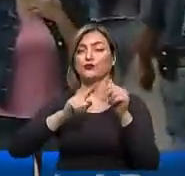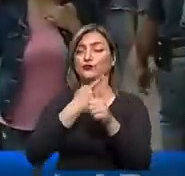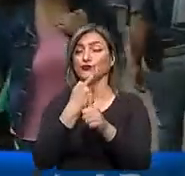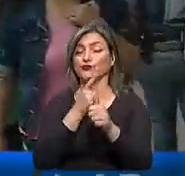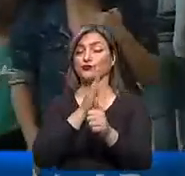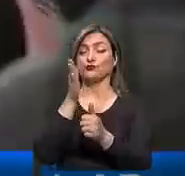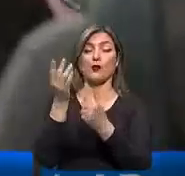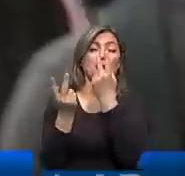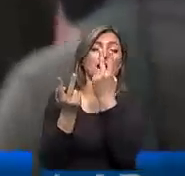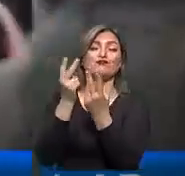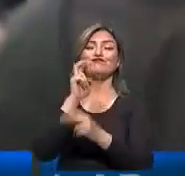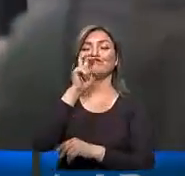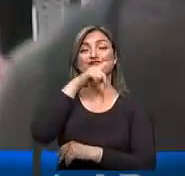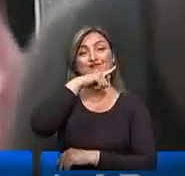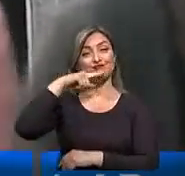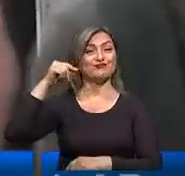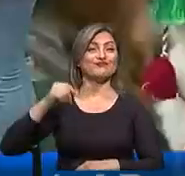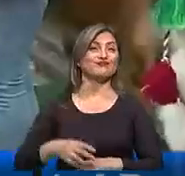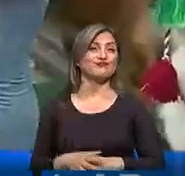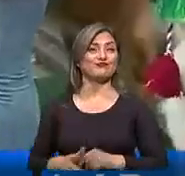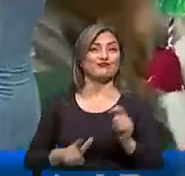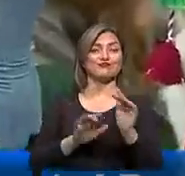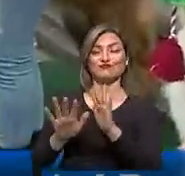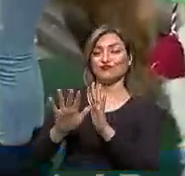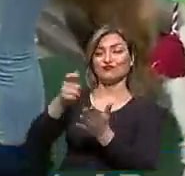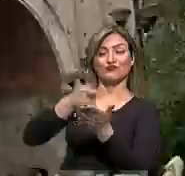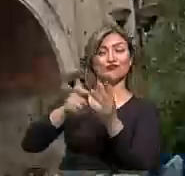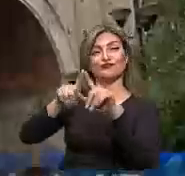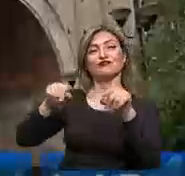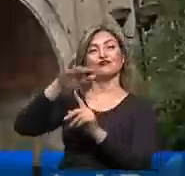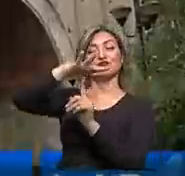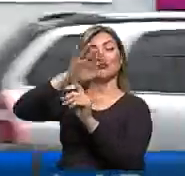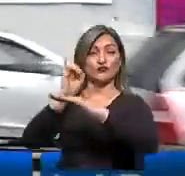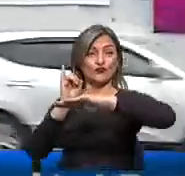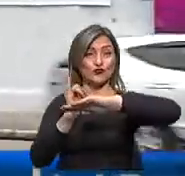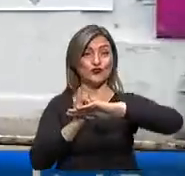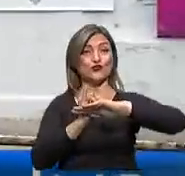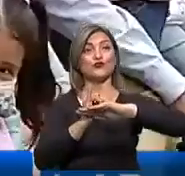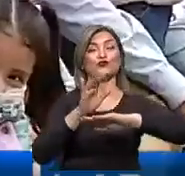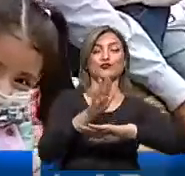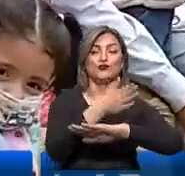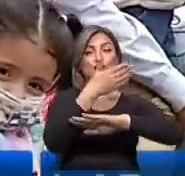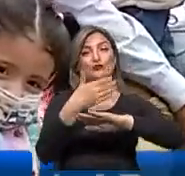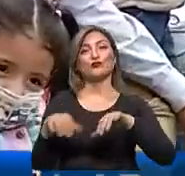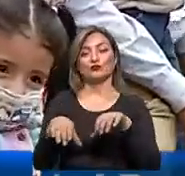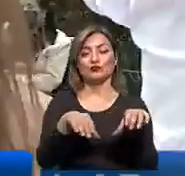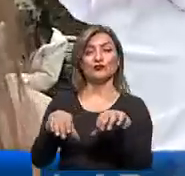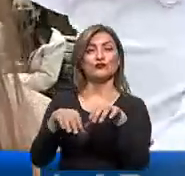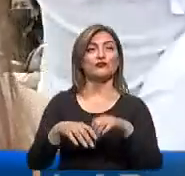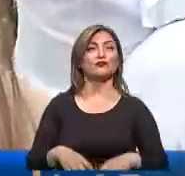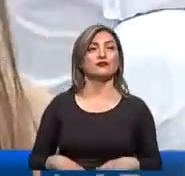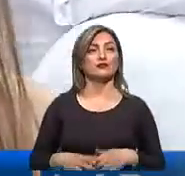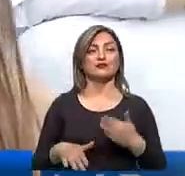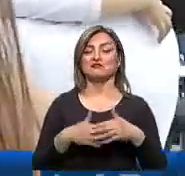principales destinos de los turistas en este feriado, quienes coparon sus plazas, parques, iglesias, conciertos y demás actividades. Súper